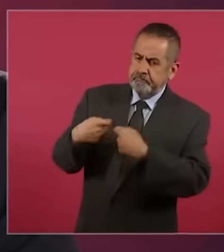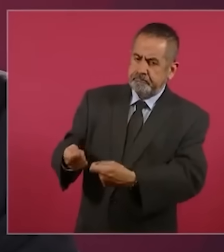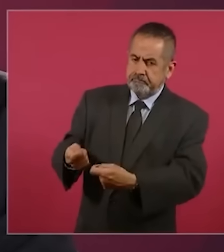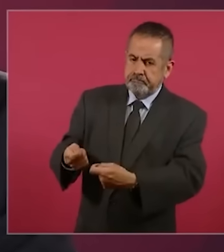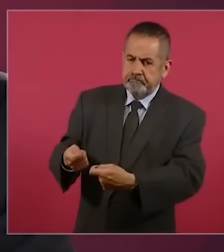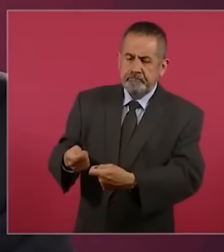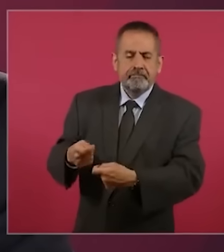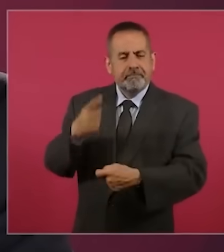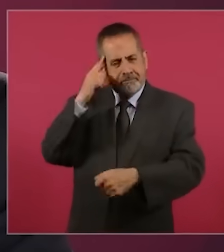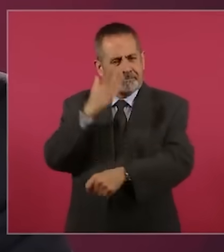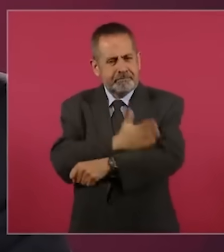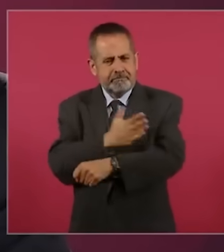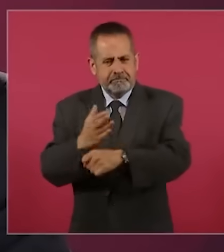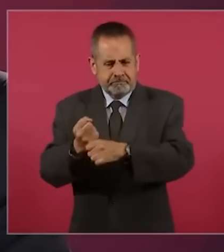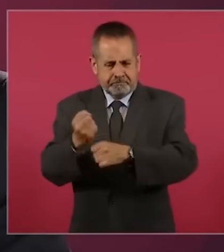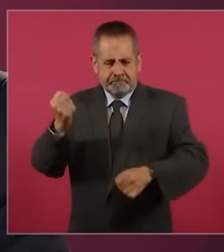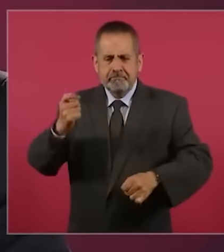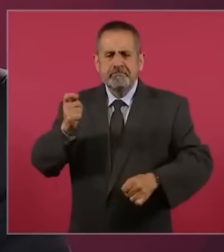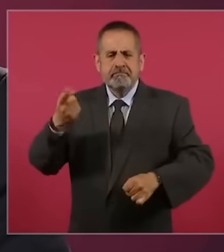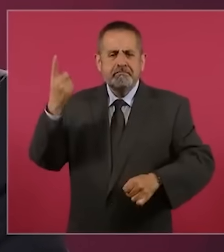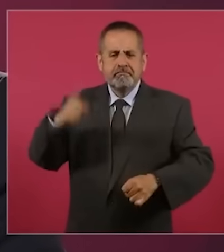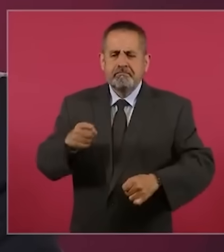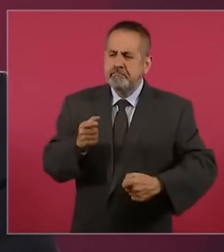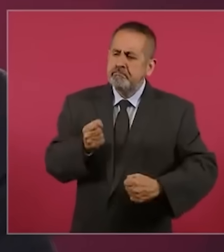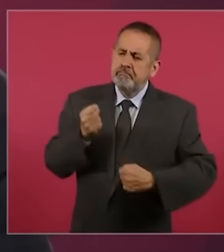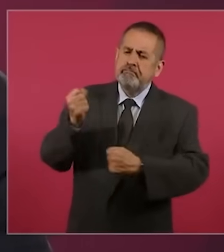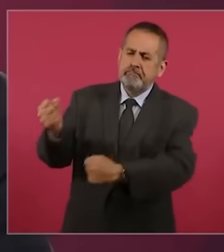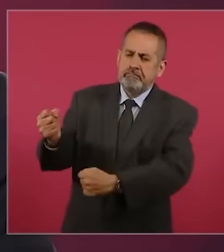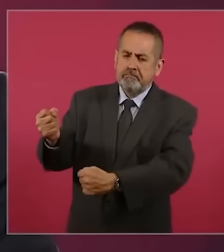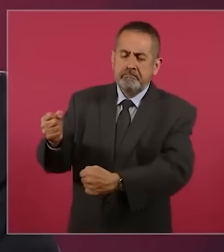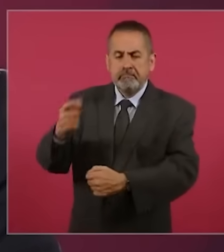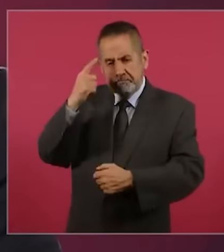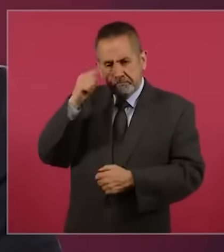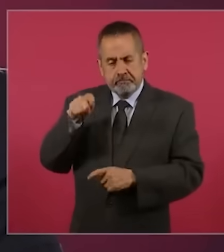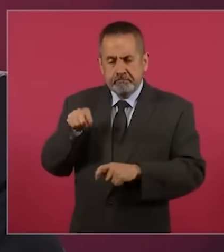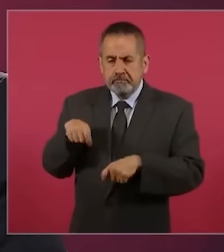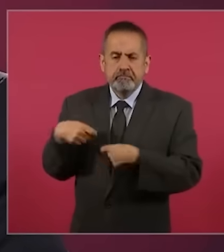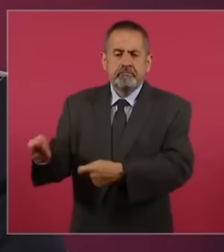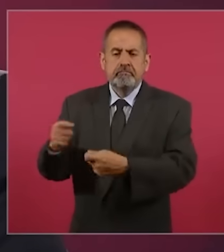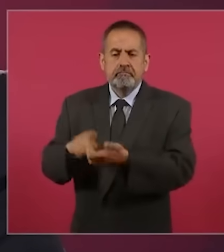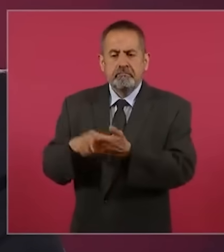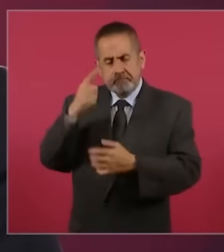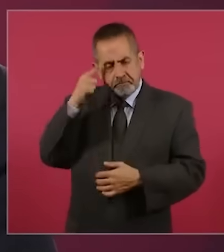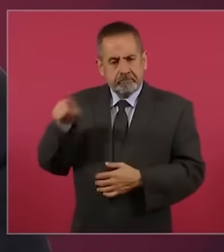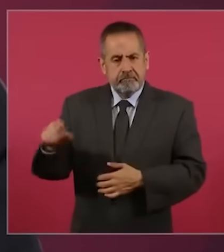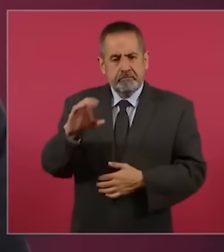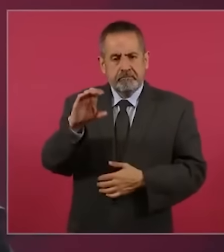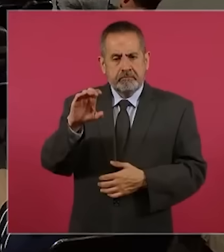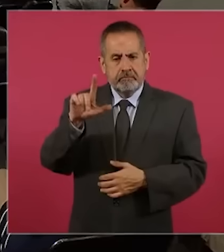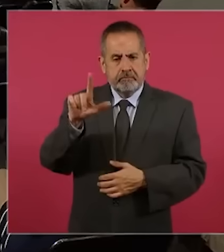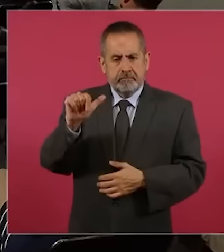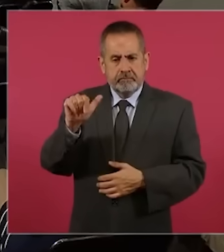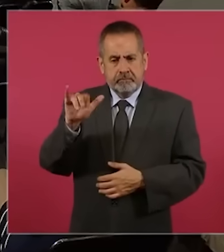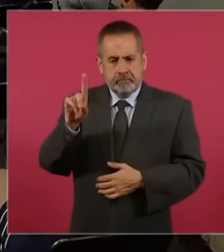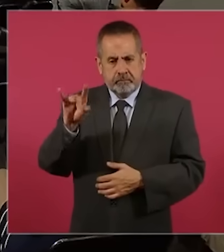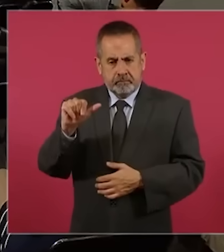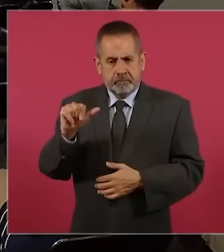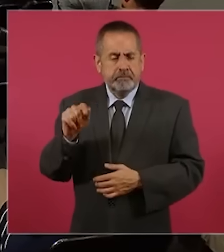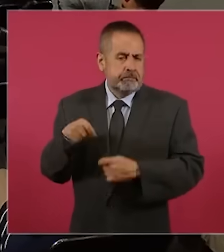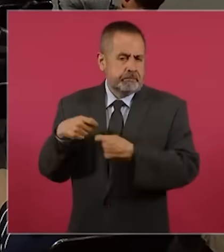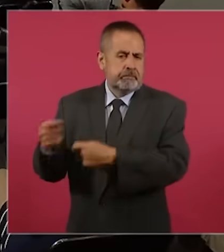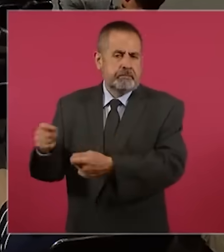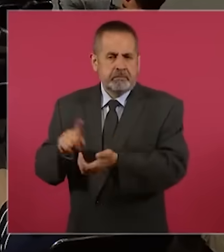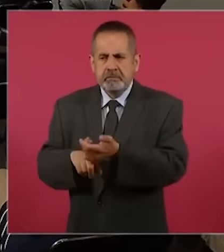el bastón de mando. ¿A qué hora, presidente? A Claudia Sheinbaum. ¿En dónde, por presidente?